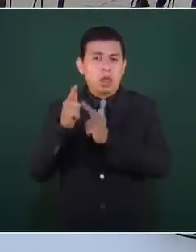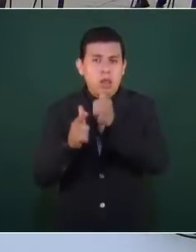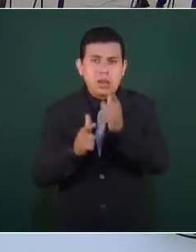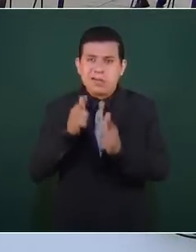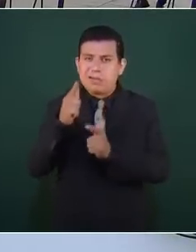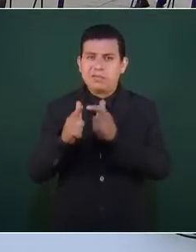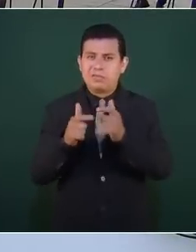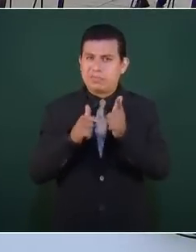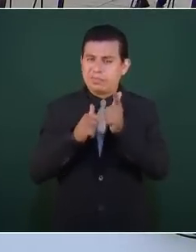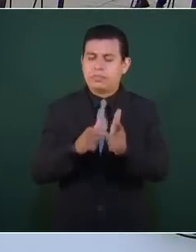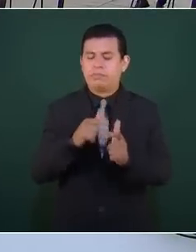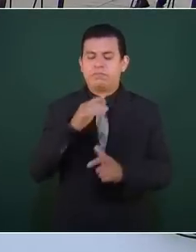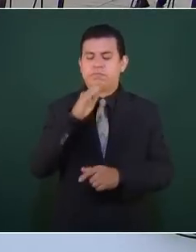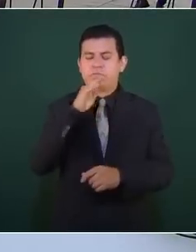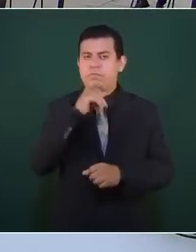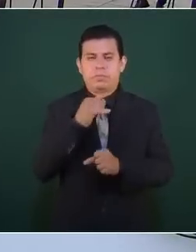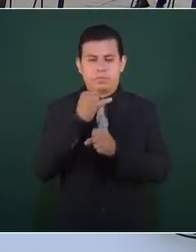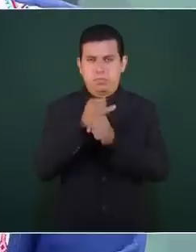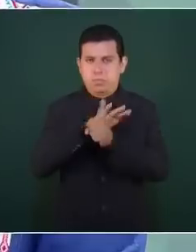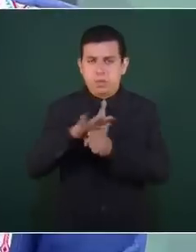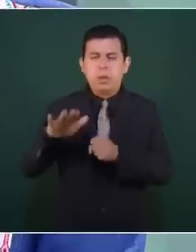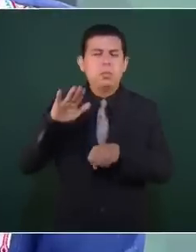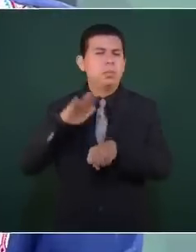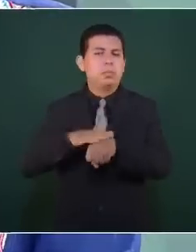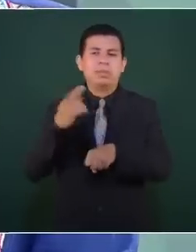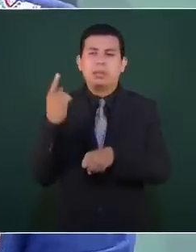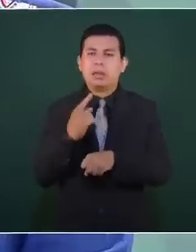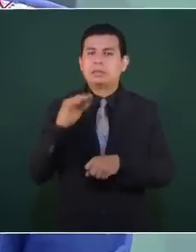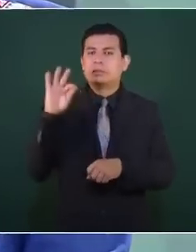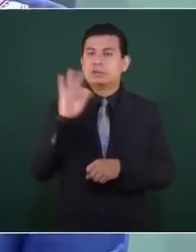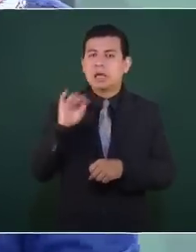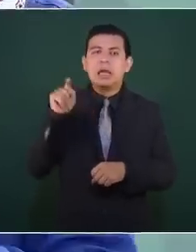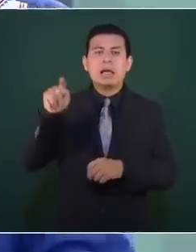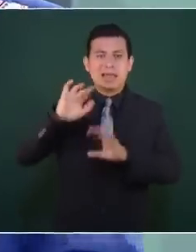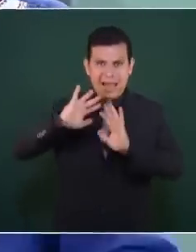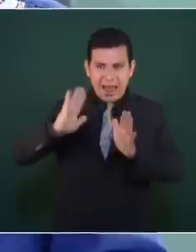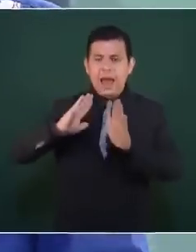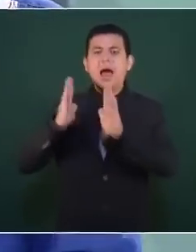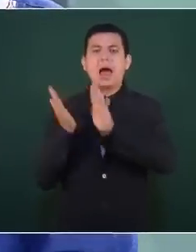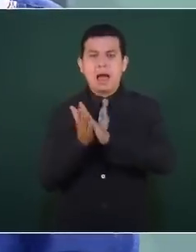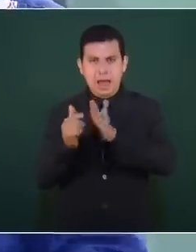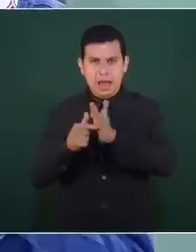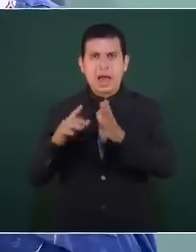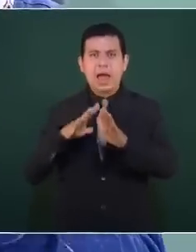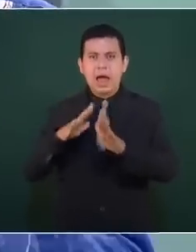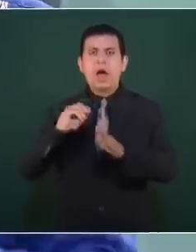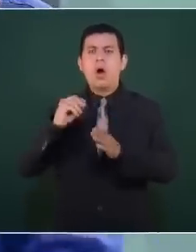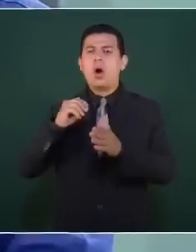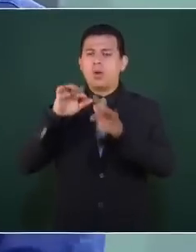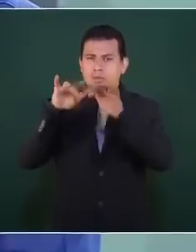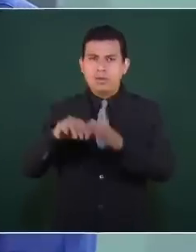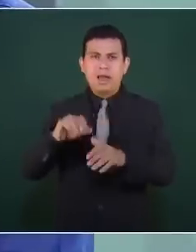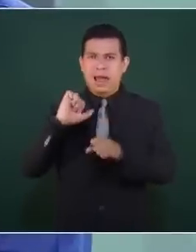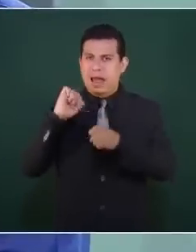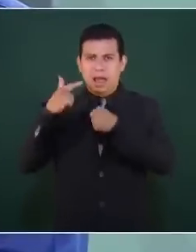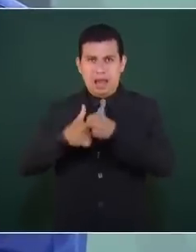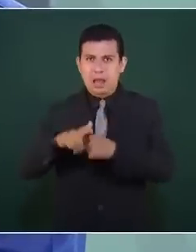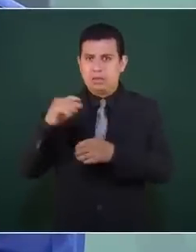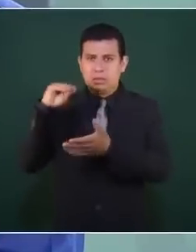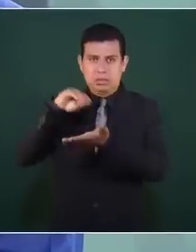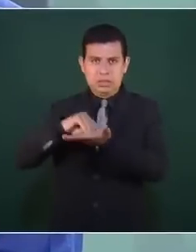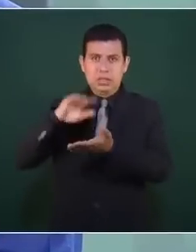puede ser de que ya haya una prueba de que hubo tortura.